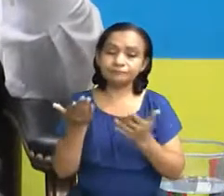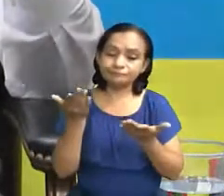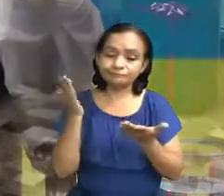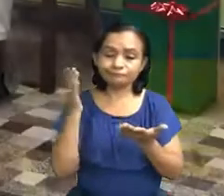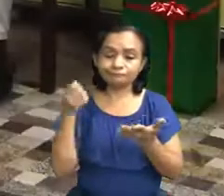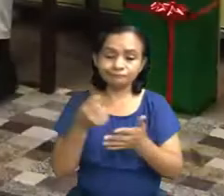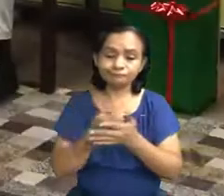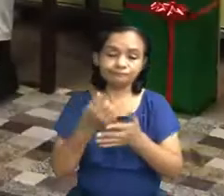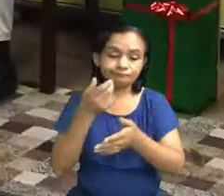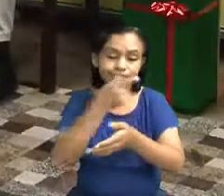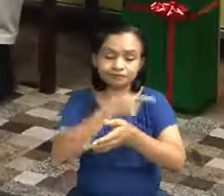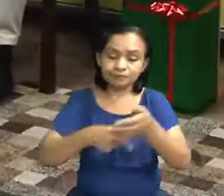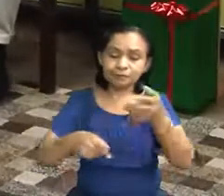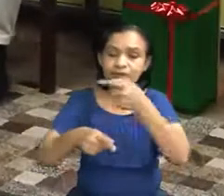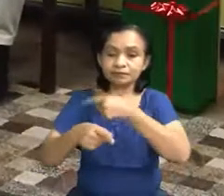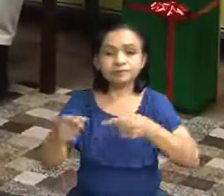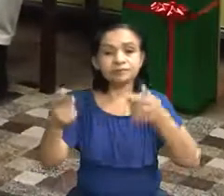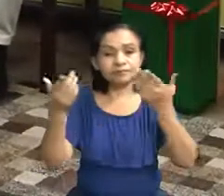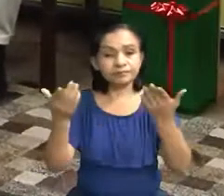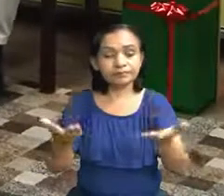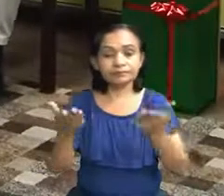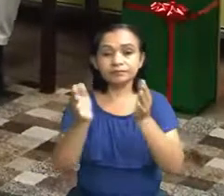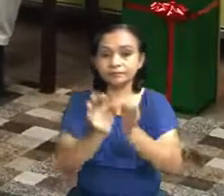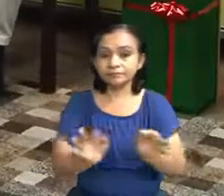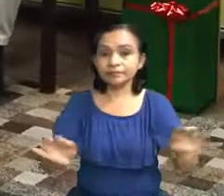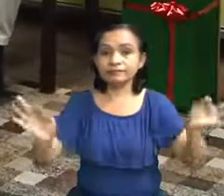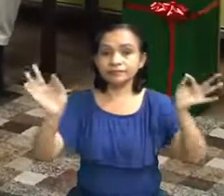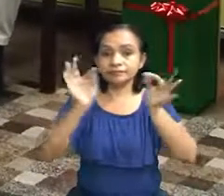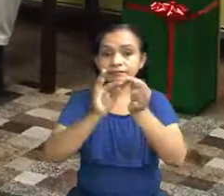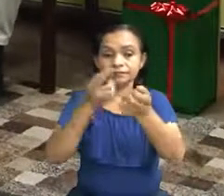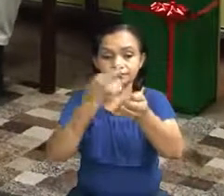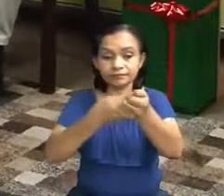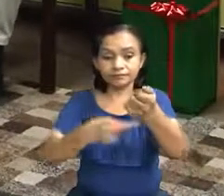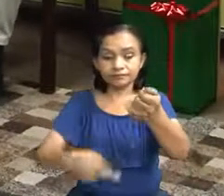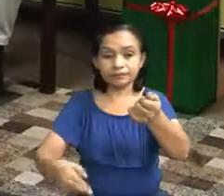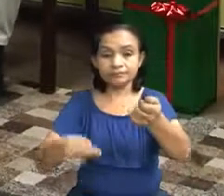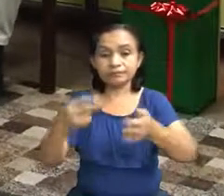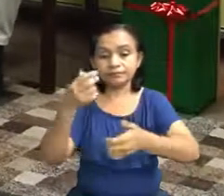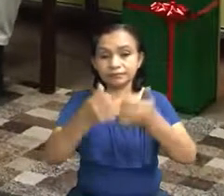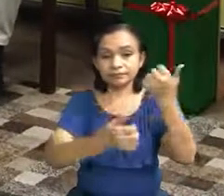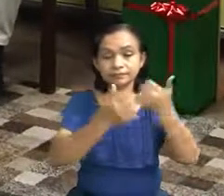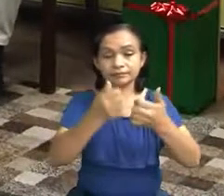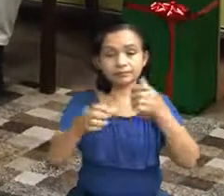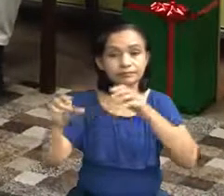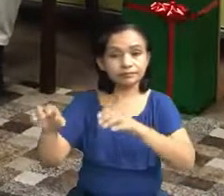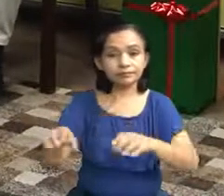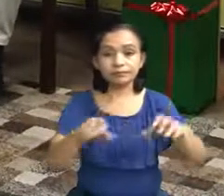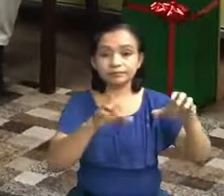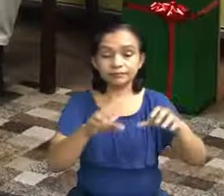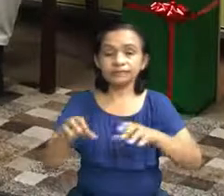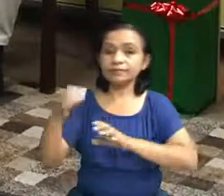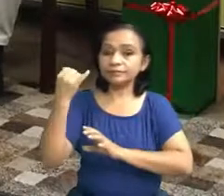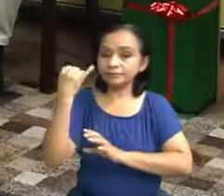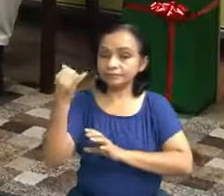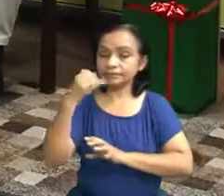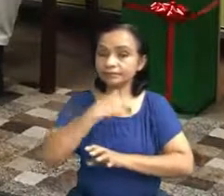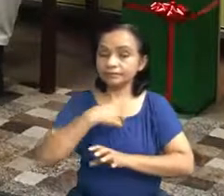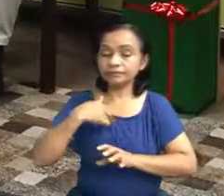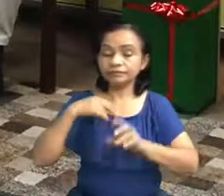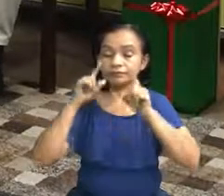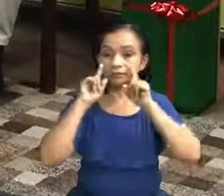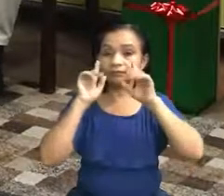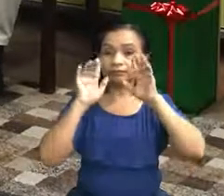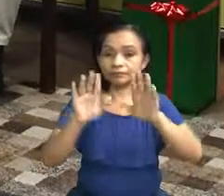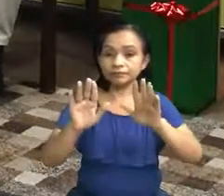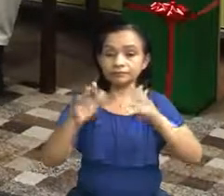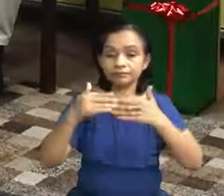lamentablemente salieron heridas. Así es, sí. Eso es muy importante, sí, la donación de sangre para este tipo de eventualidades. Exacto, claro, hacer campañas de prevención, ¿verdad?